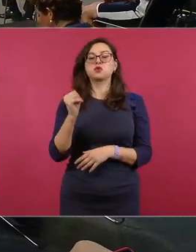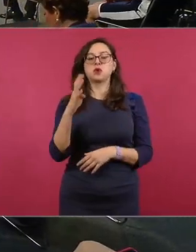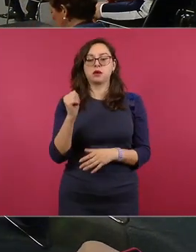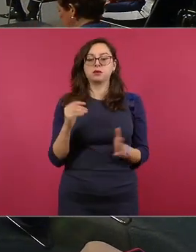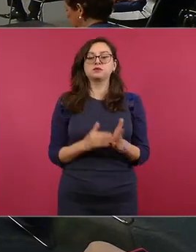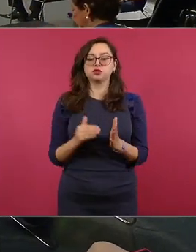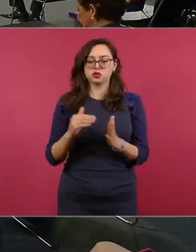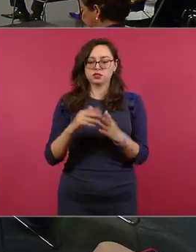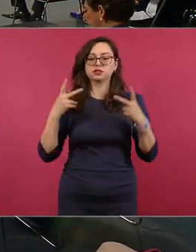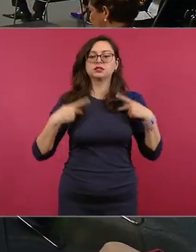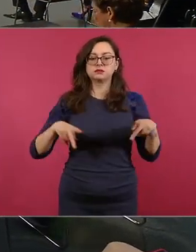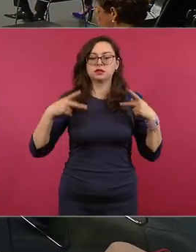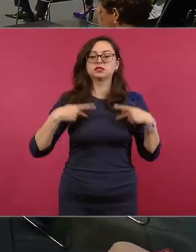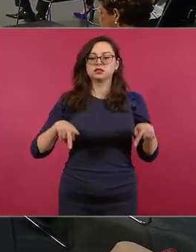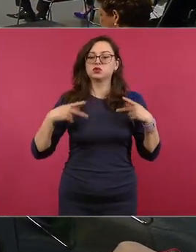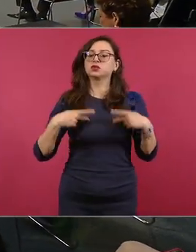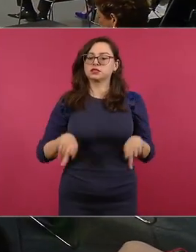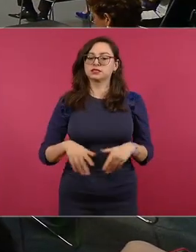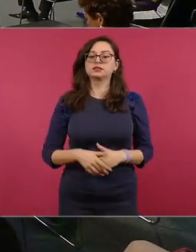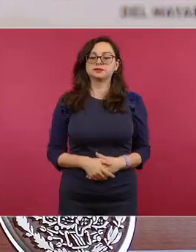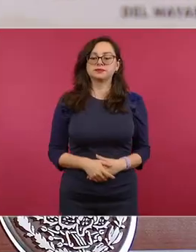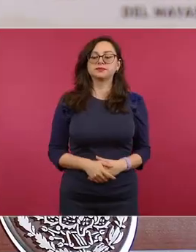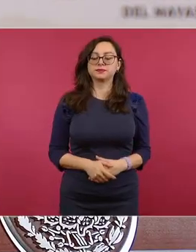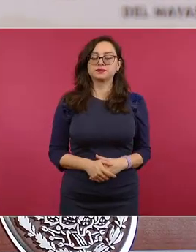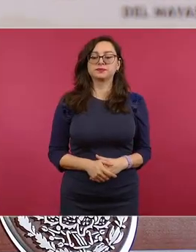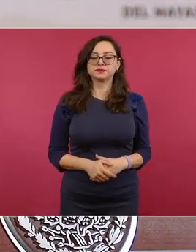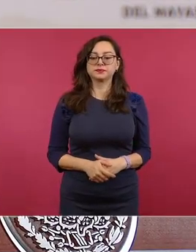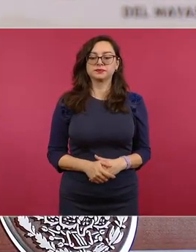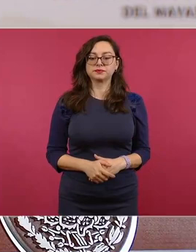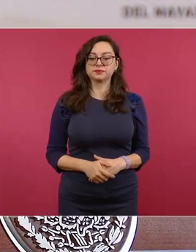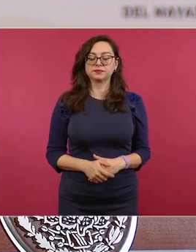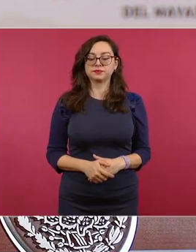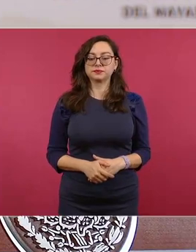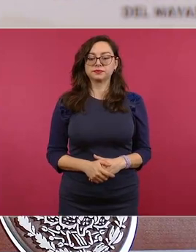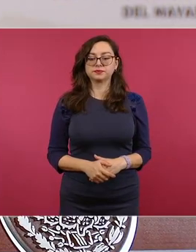9 millones de trabajadores.